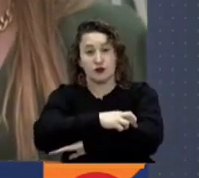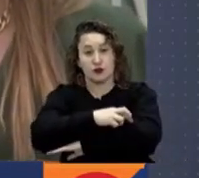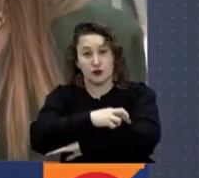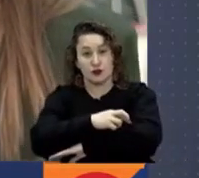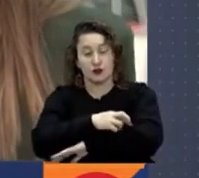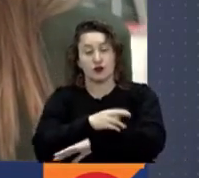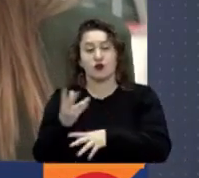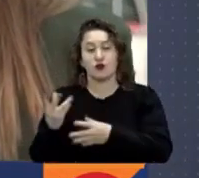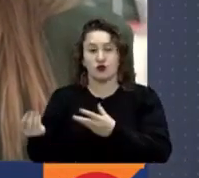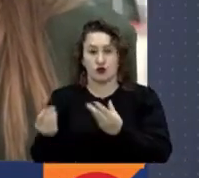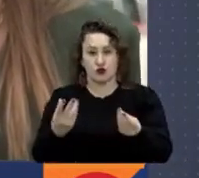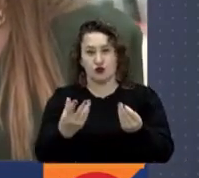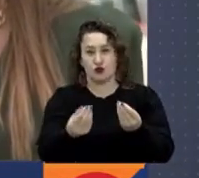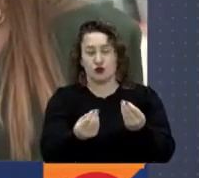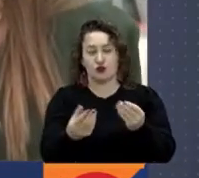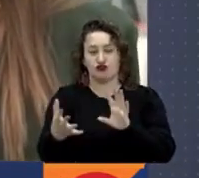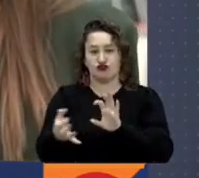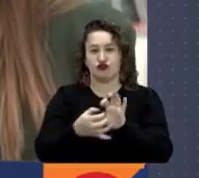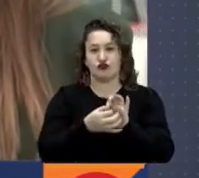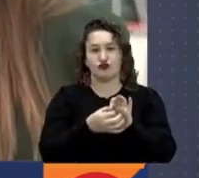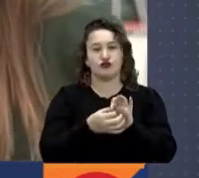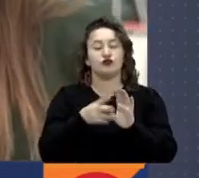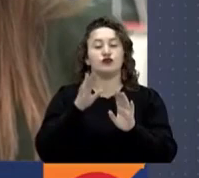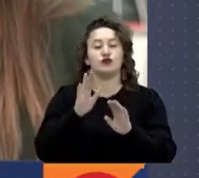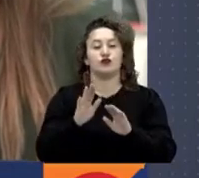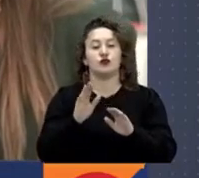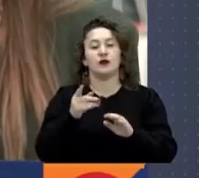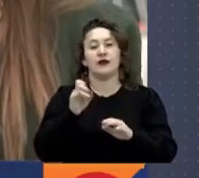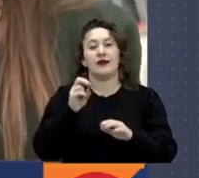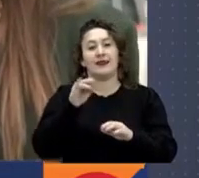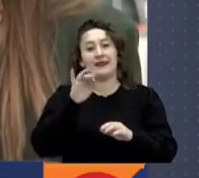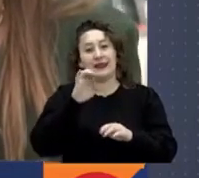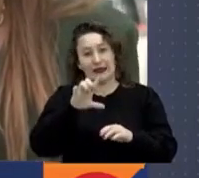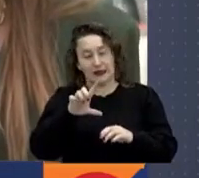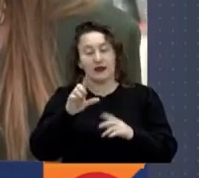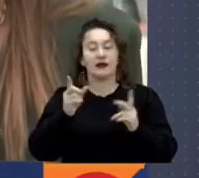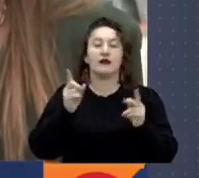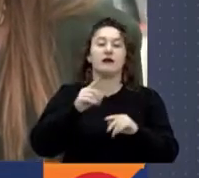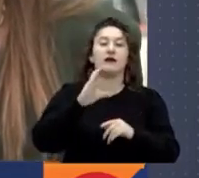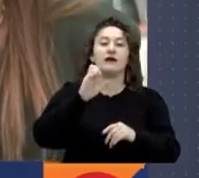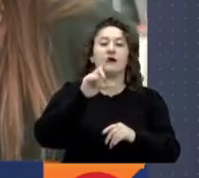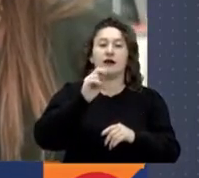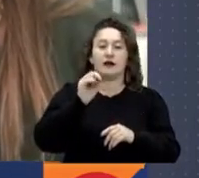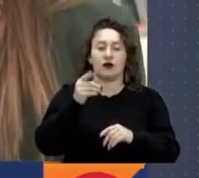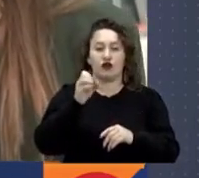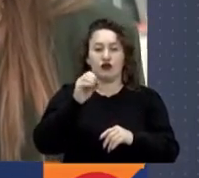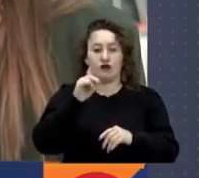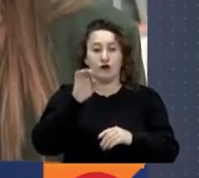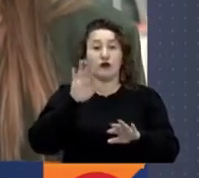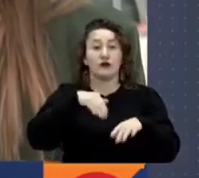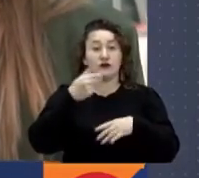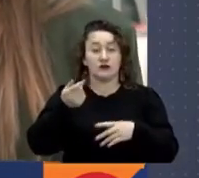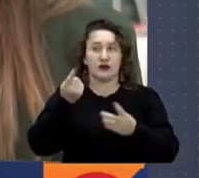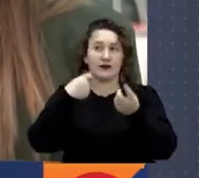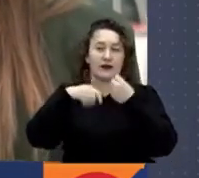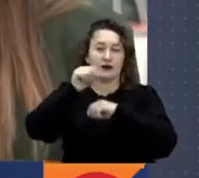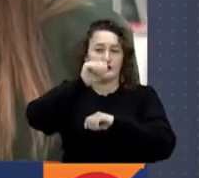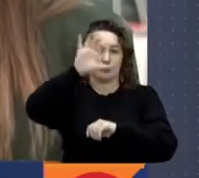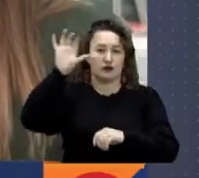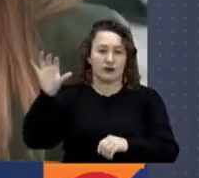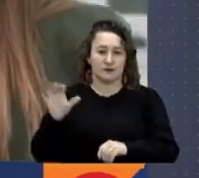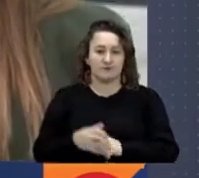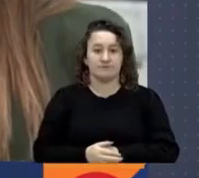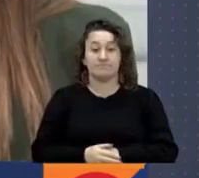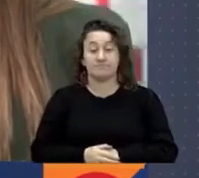grupos relacionados o aliados a alias Gentil Duarte y el Clan del Golfo, y posteriormente sacar la droga del país. Segundos antes de ingresar a